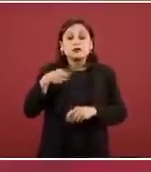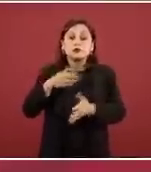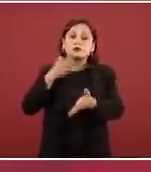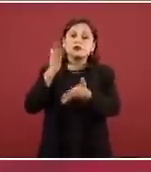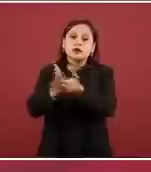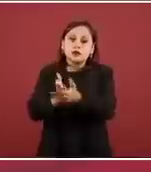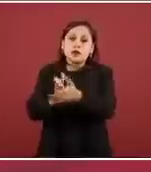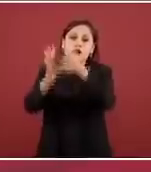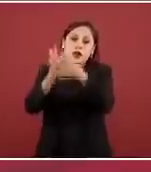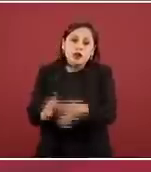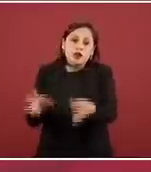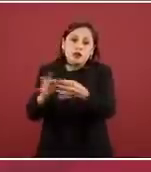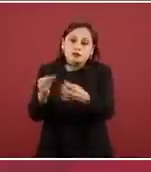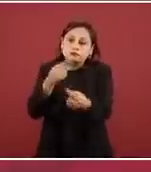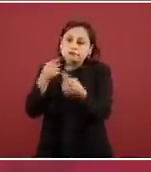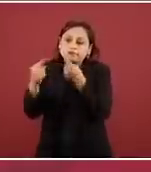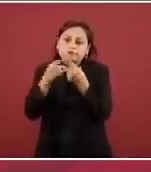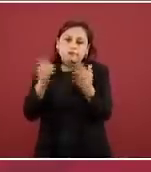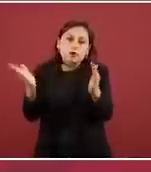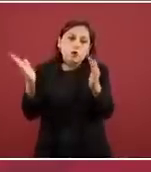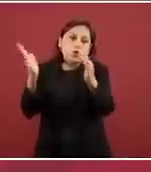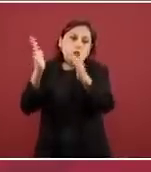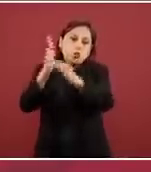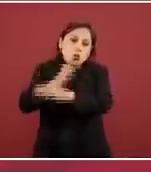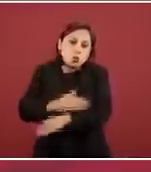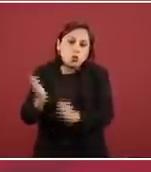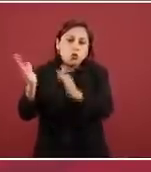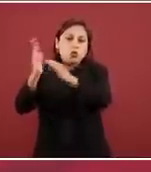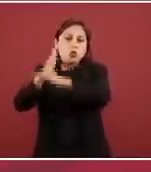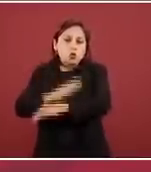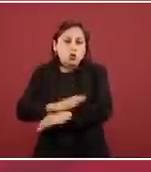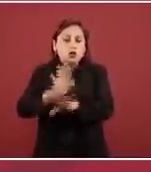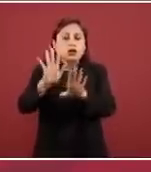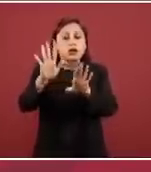porque si no se podría pensar de que los otros